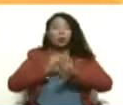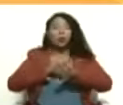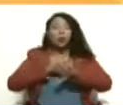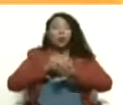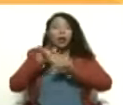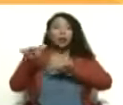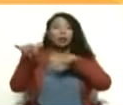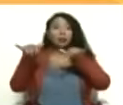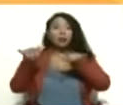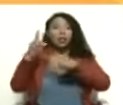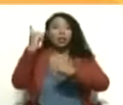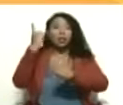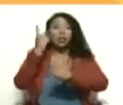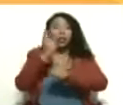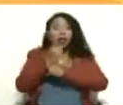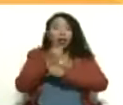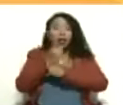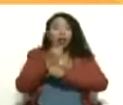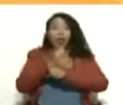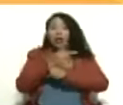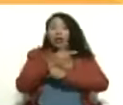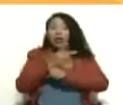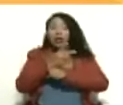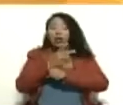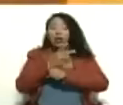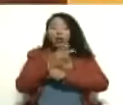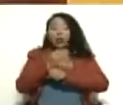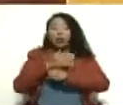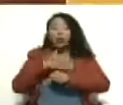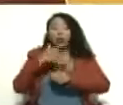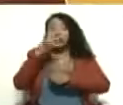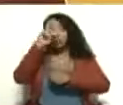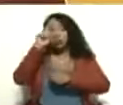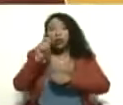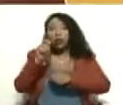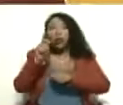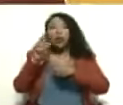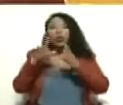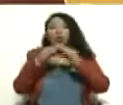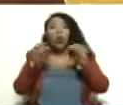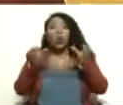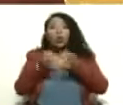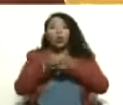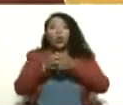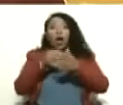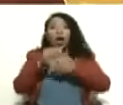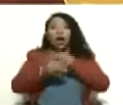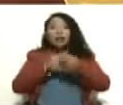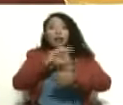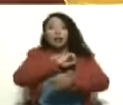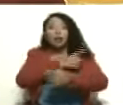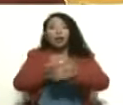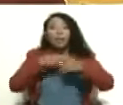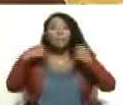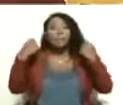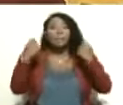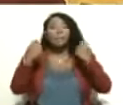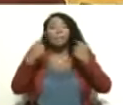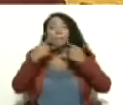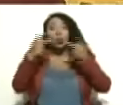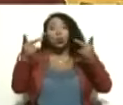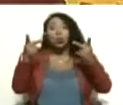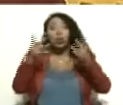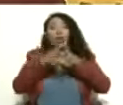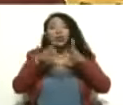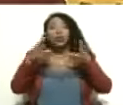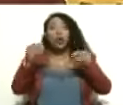mismas deben ser desconocidas por todos los órganos que ejercen el poder público así como